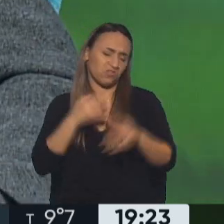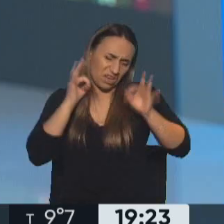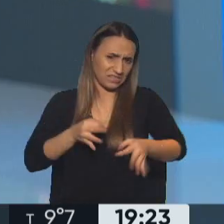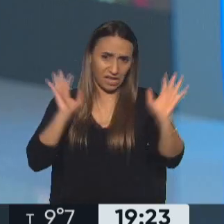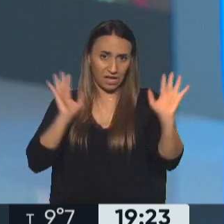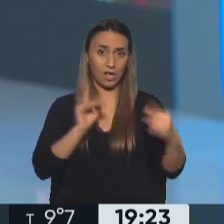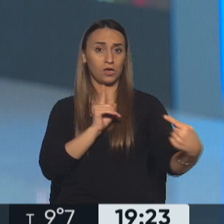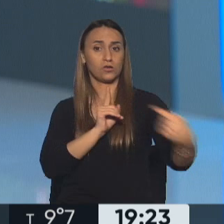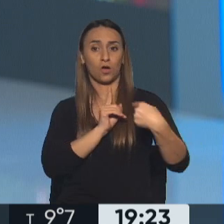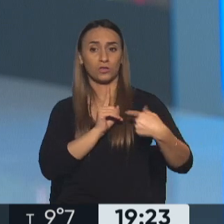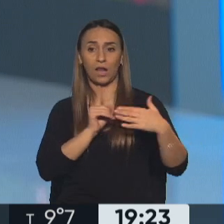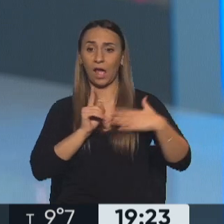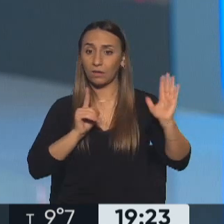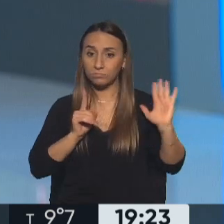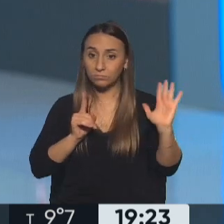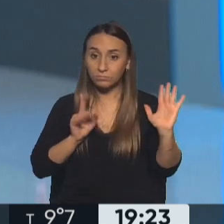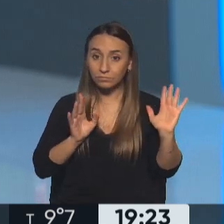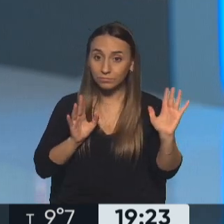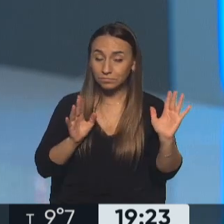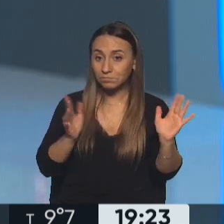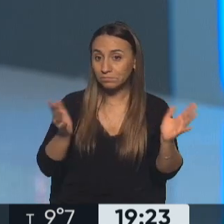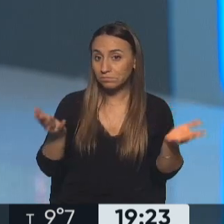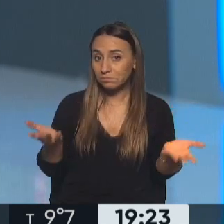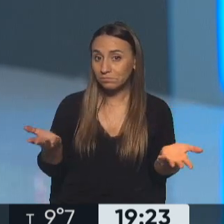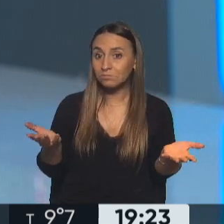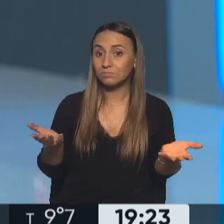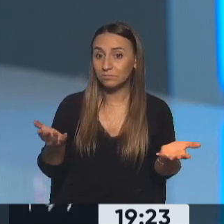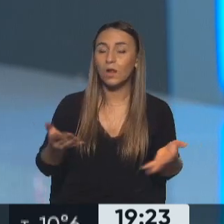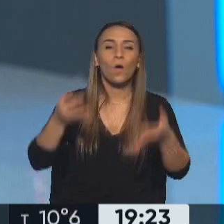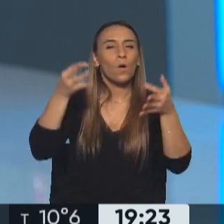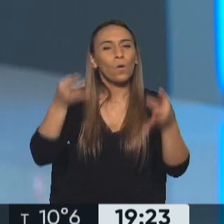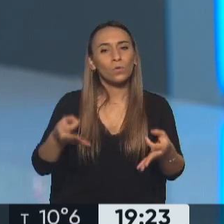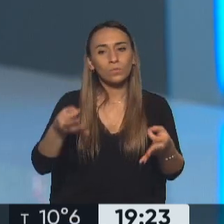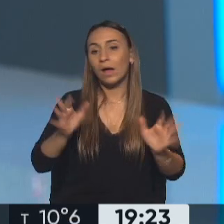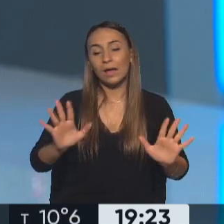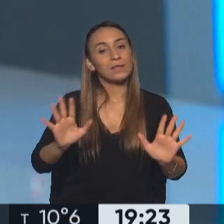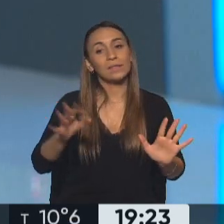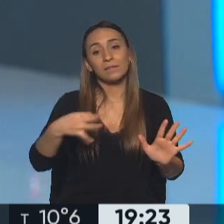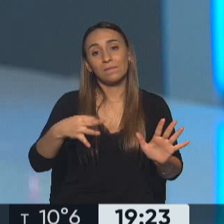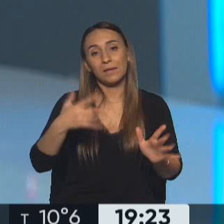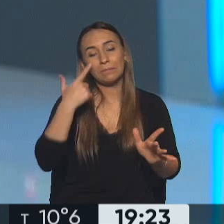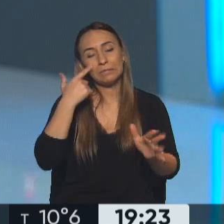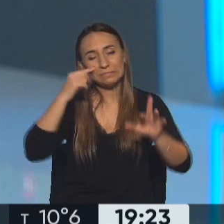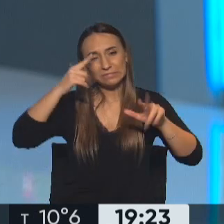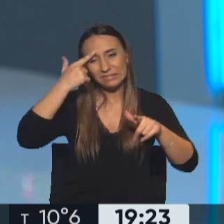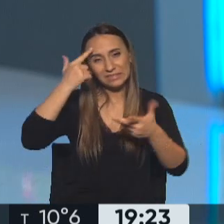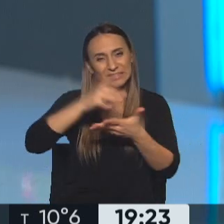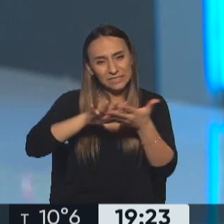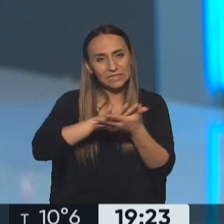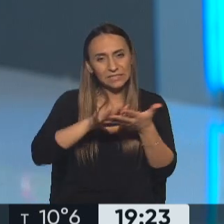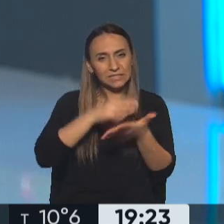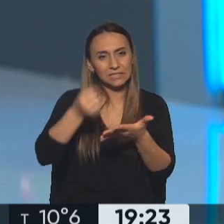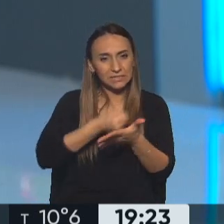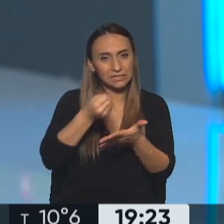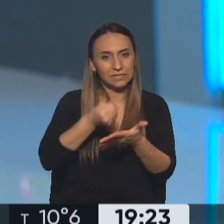que eso es así que hoy es el día hay que hay que tratar de modificarlo hay que tener